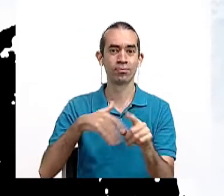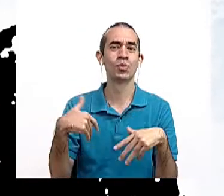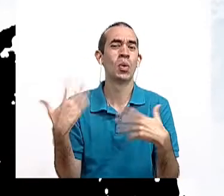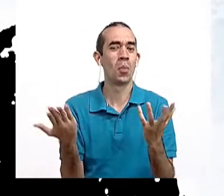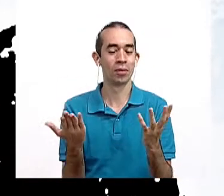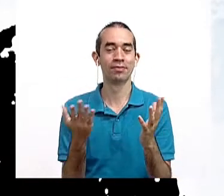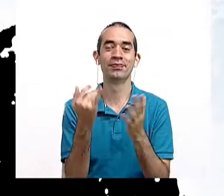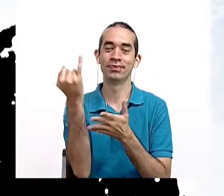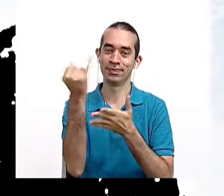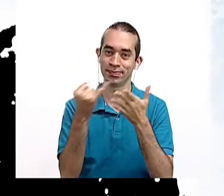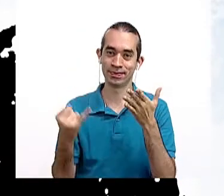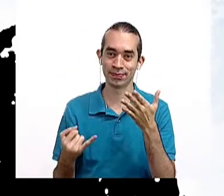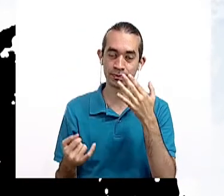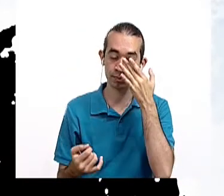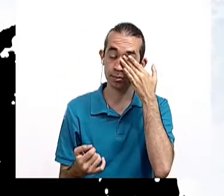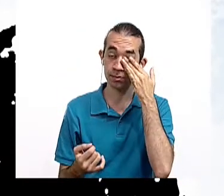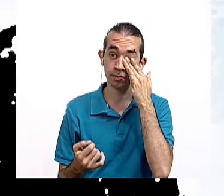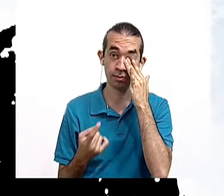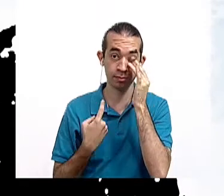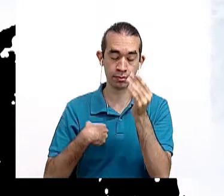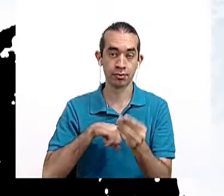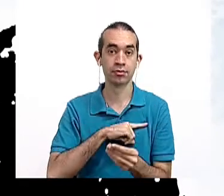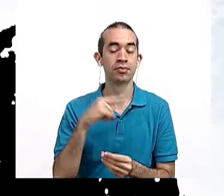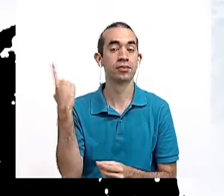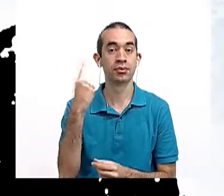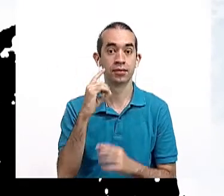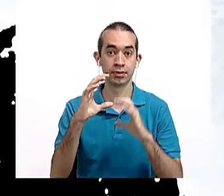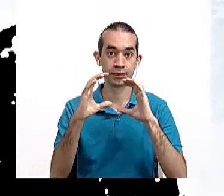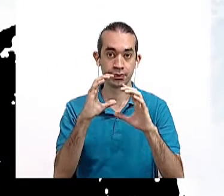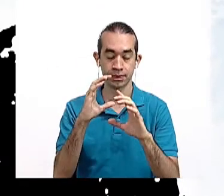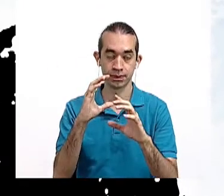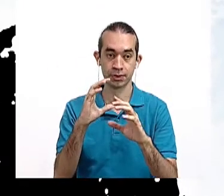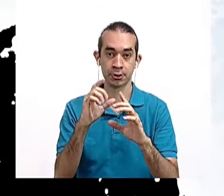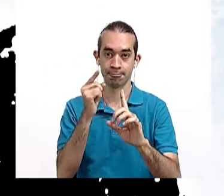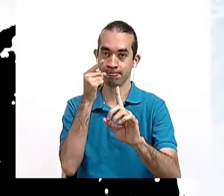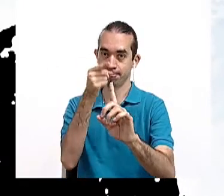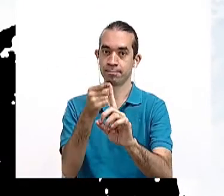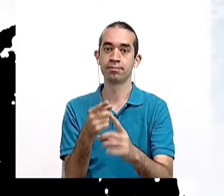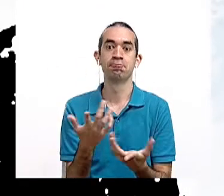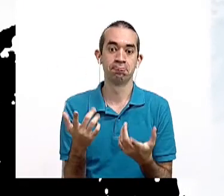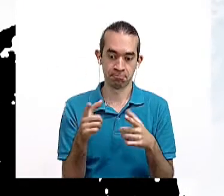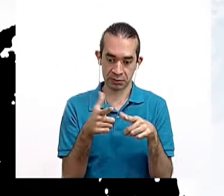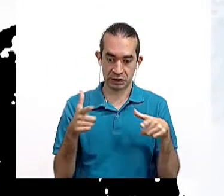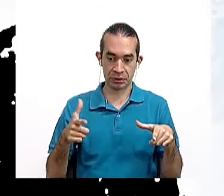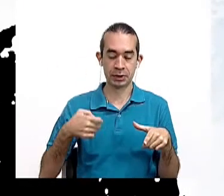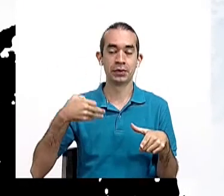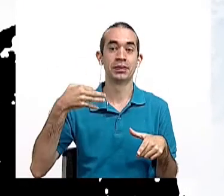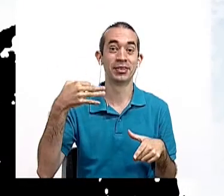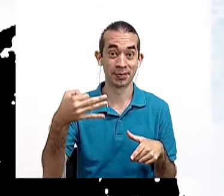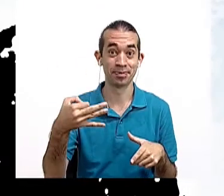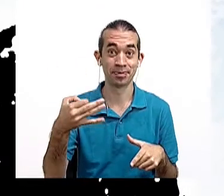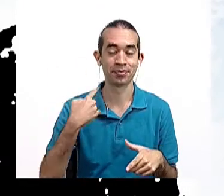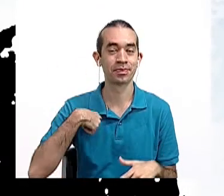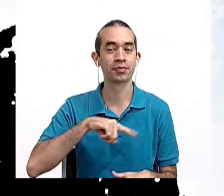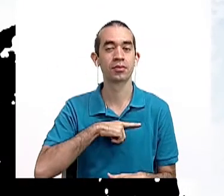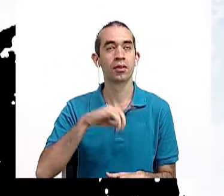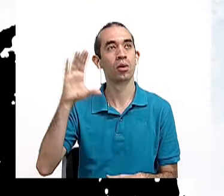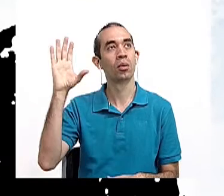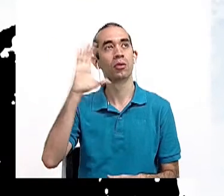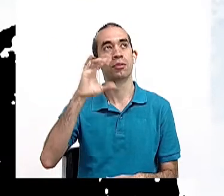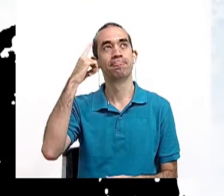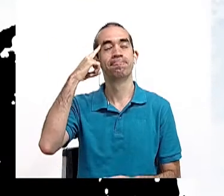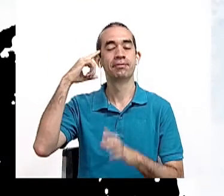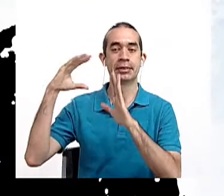arte. Siempre buscamos comunicarnos, y tanto que incluso en el lenguaje cotidiano buscamos imágenes